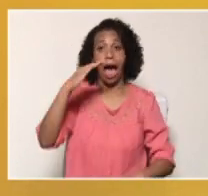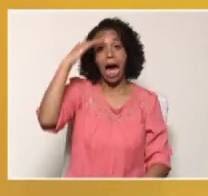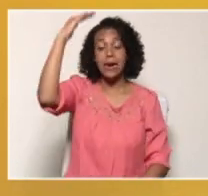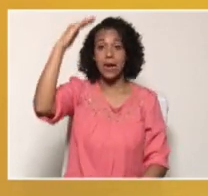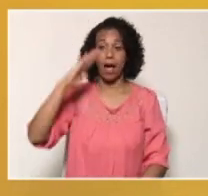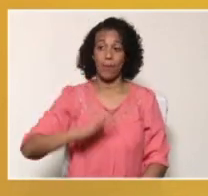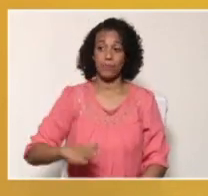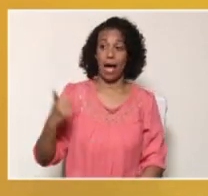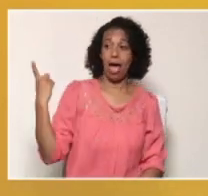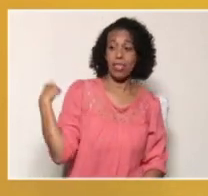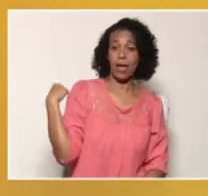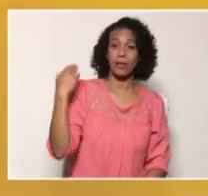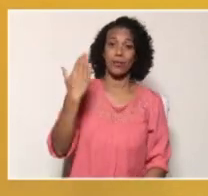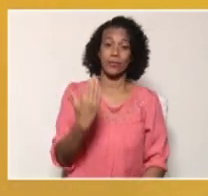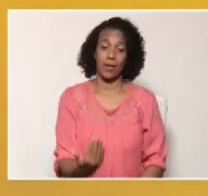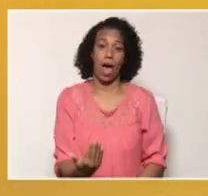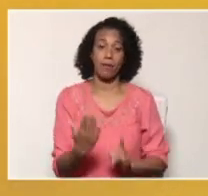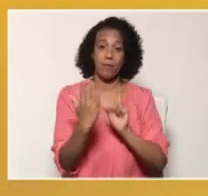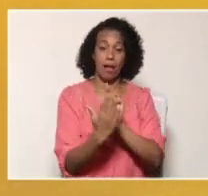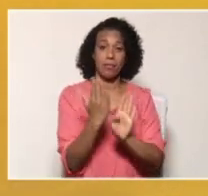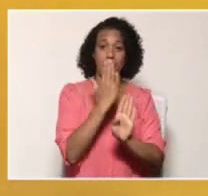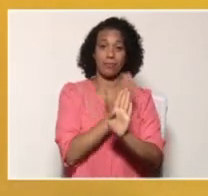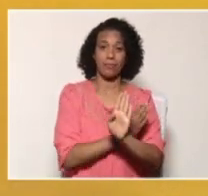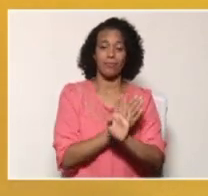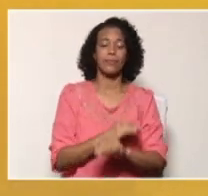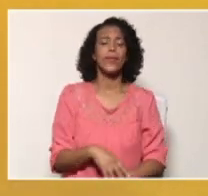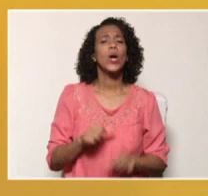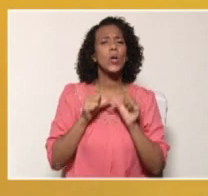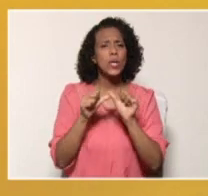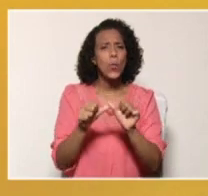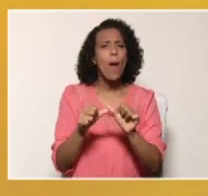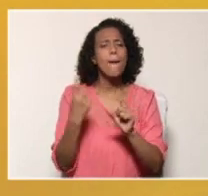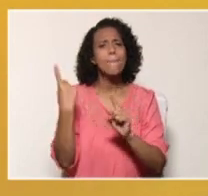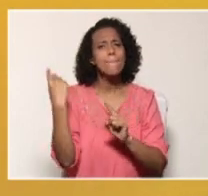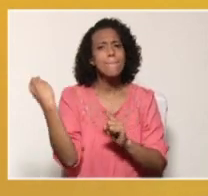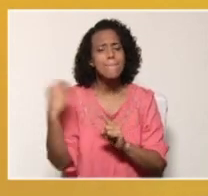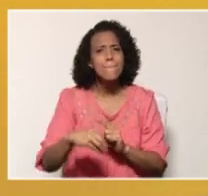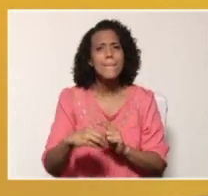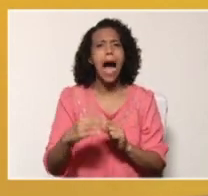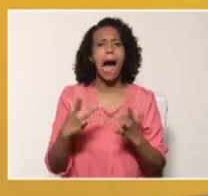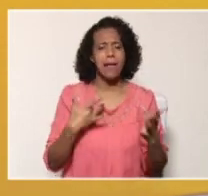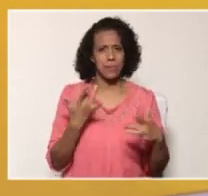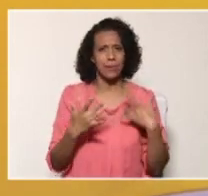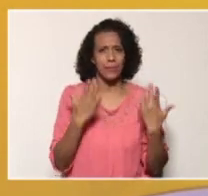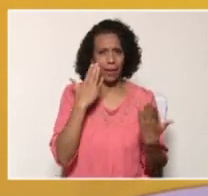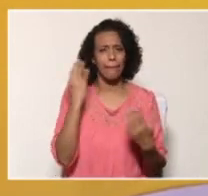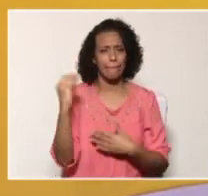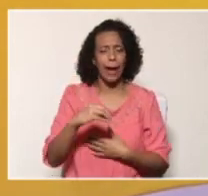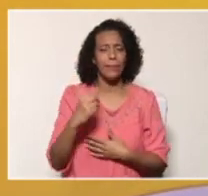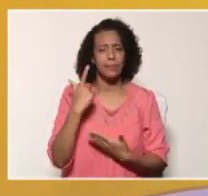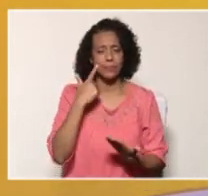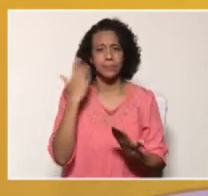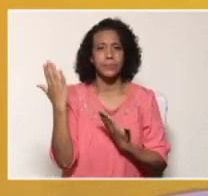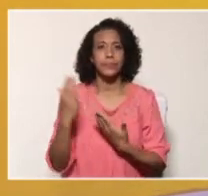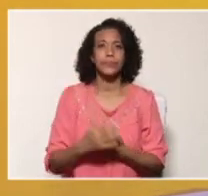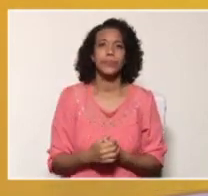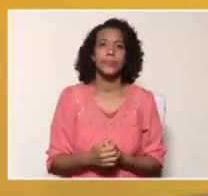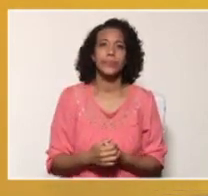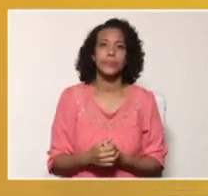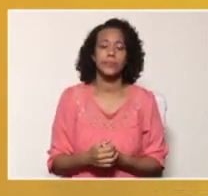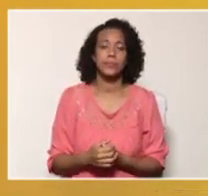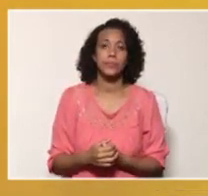adelante, derecha, izquierda, delante y detrás. Continuemos con esta actividad de izquierda-derecha.